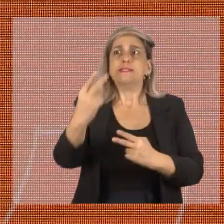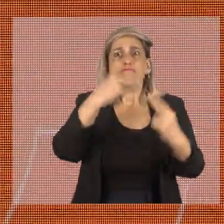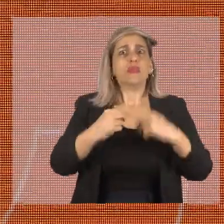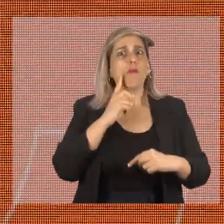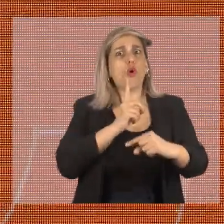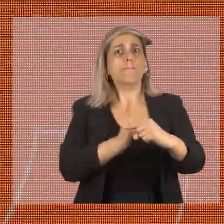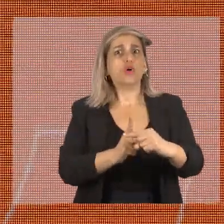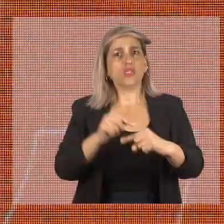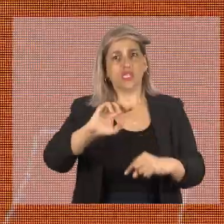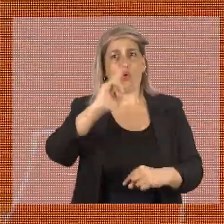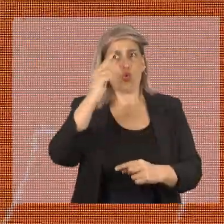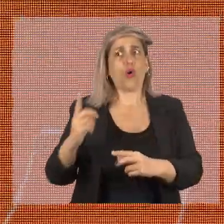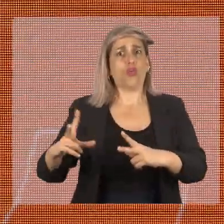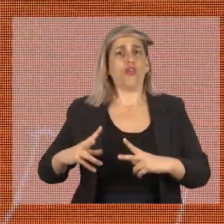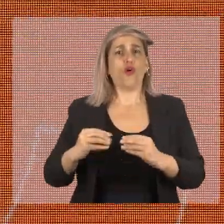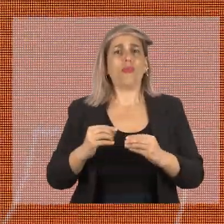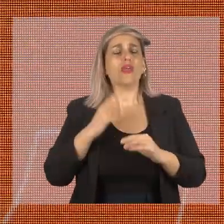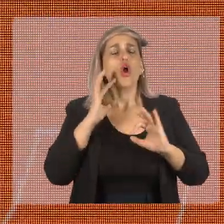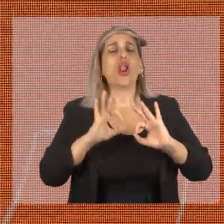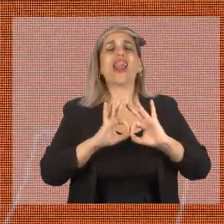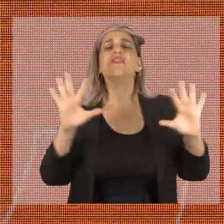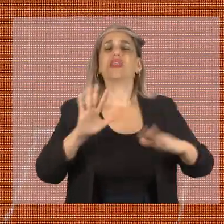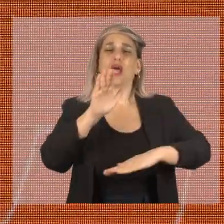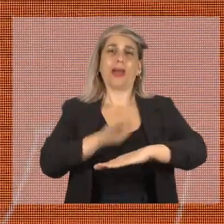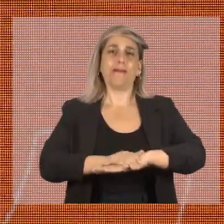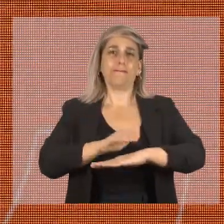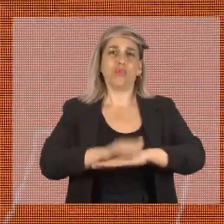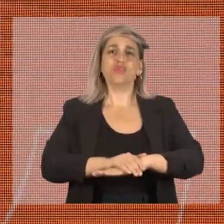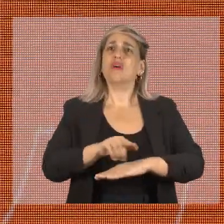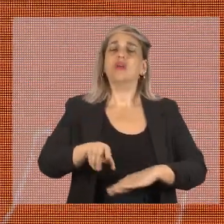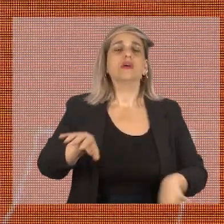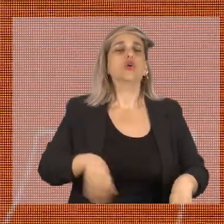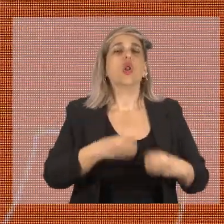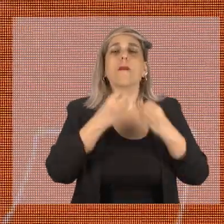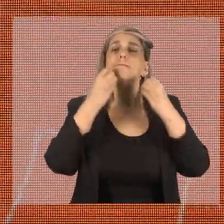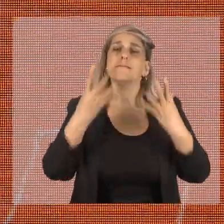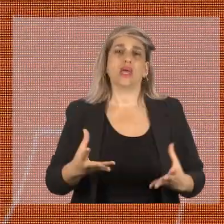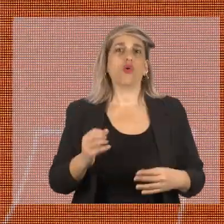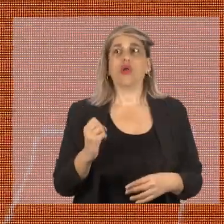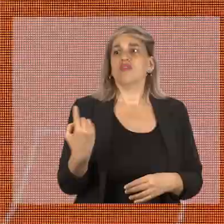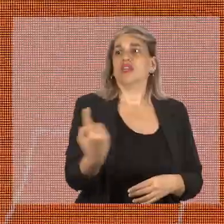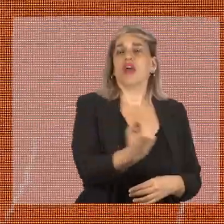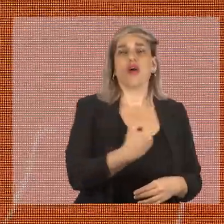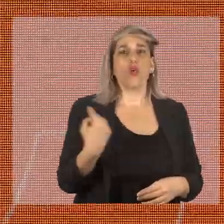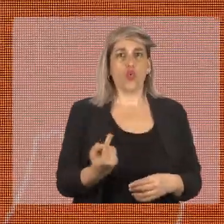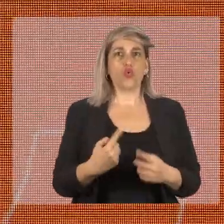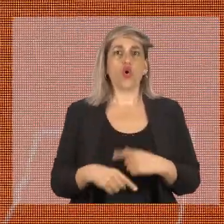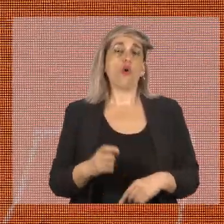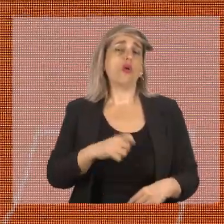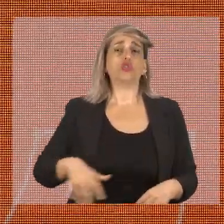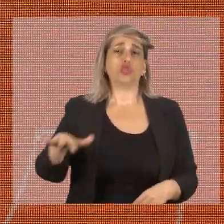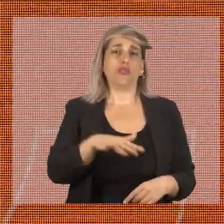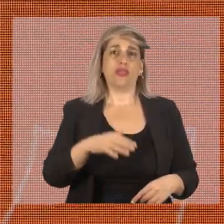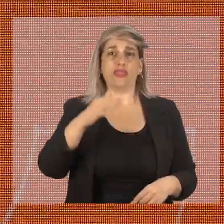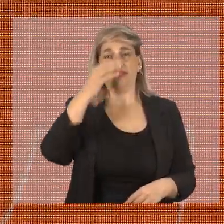Recién lo decía Hernán, para mí la libertad responsable es lo mejor de que sacamos de cada uno de nosotros